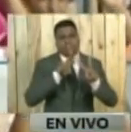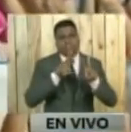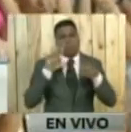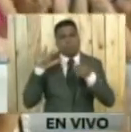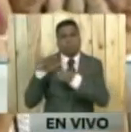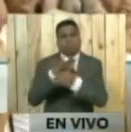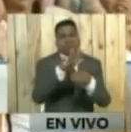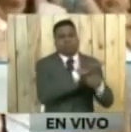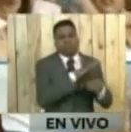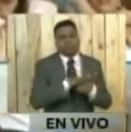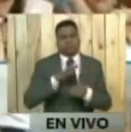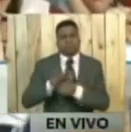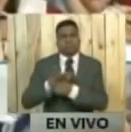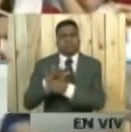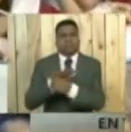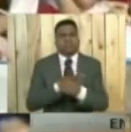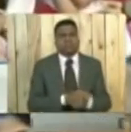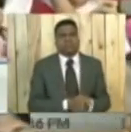abastecimiento soberano.